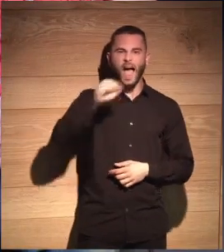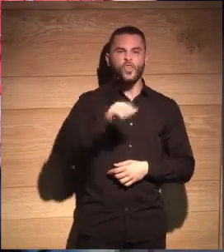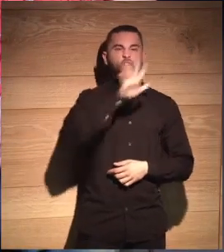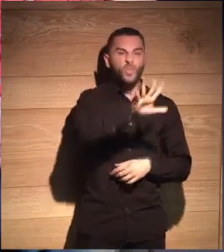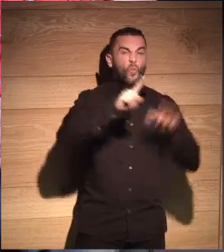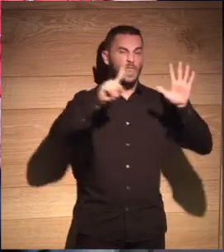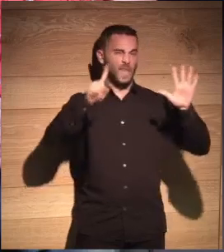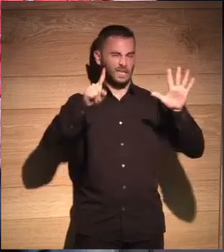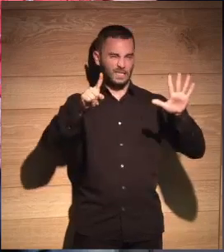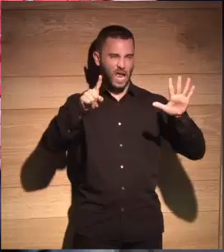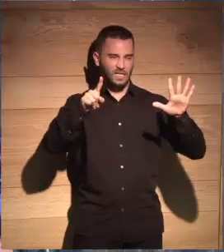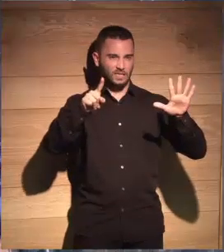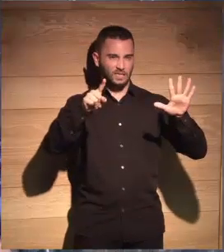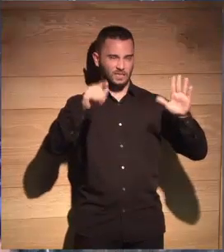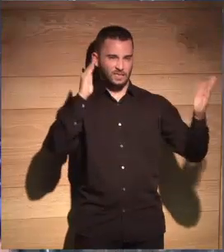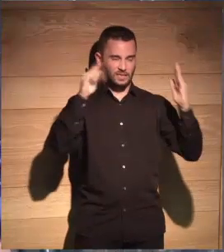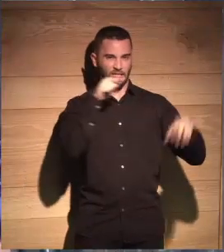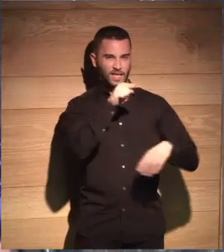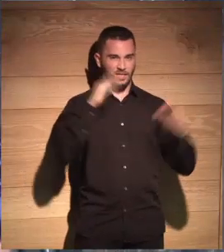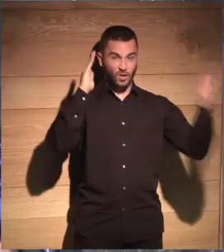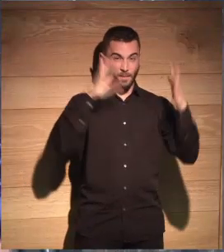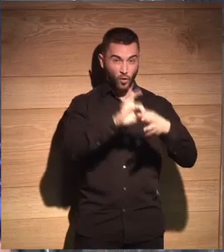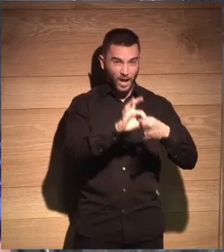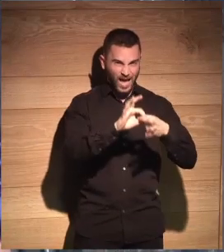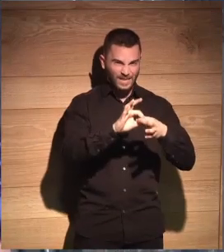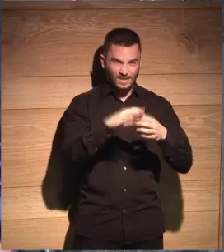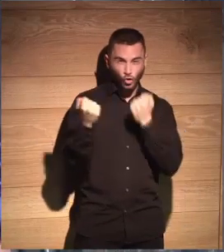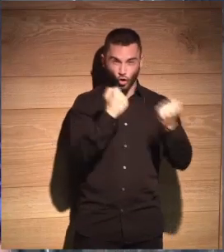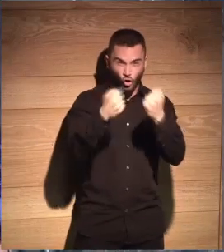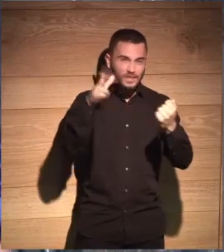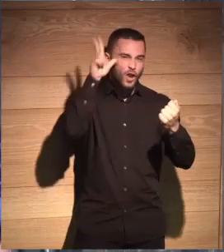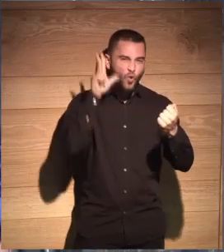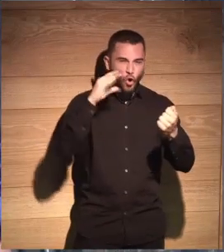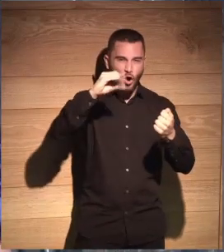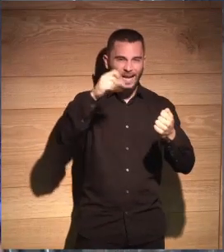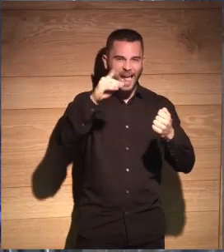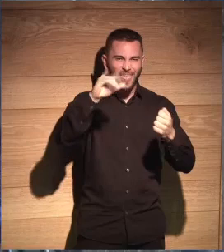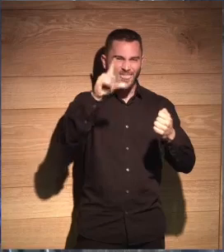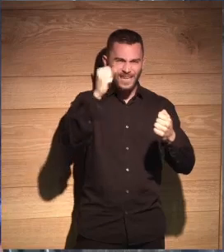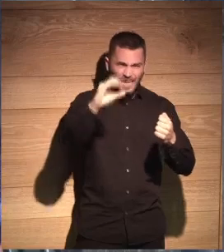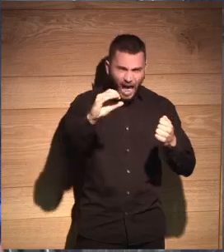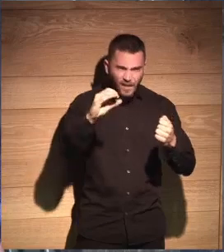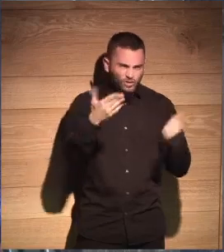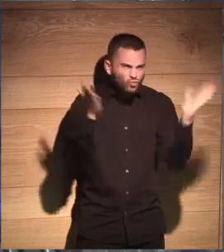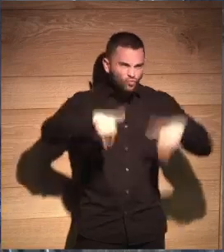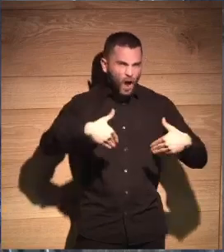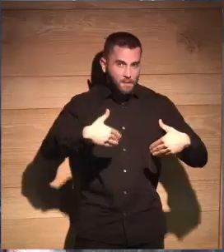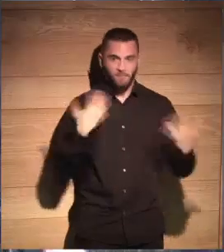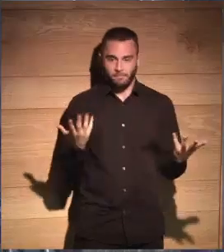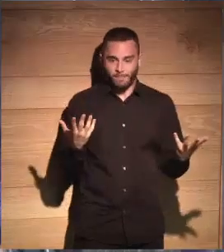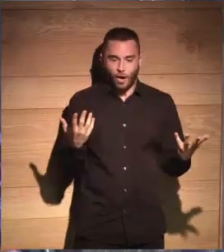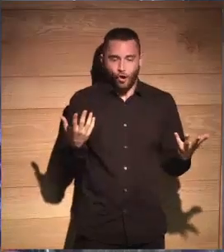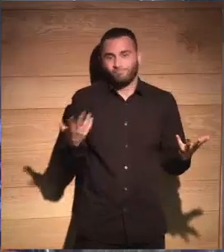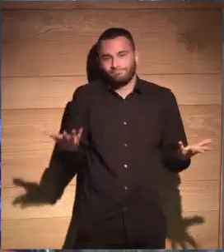estilaba... Ese modelo de Cadillac no existía. Y dices, bueno, es que tampoco existían animales que se vestían como